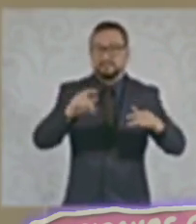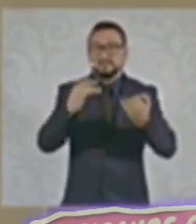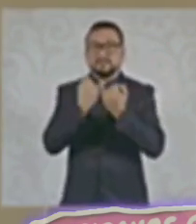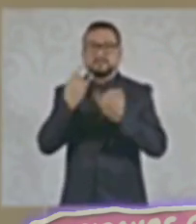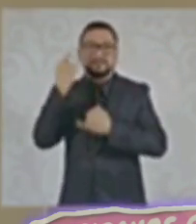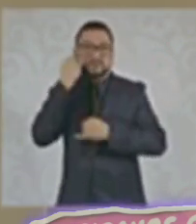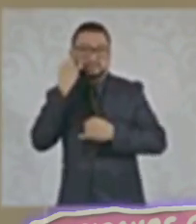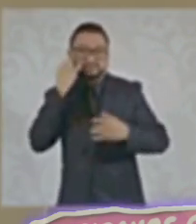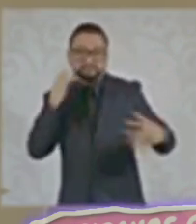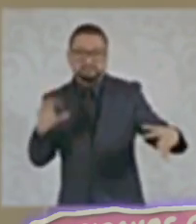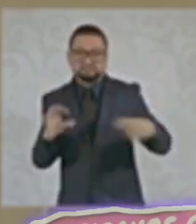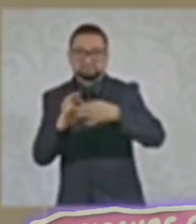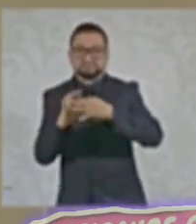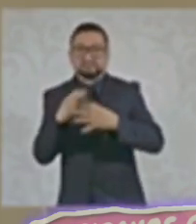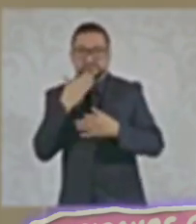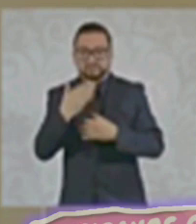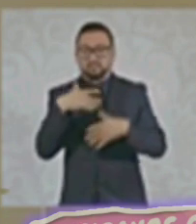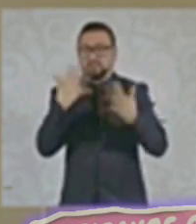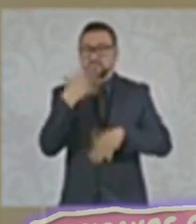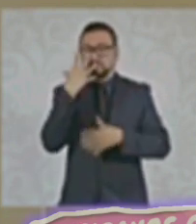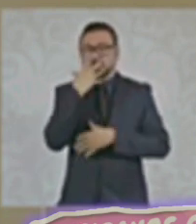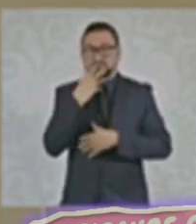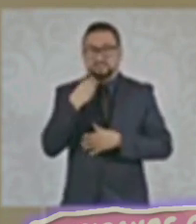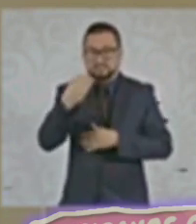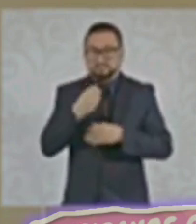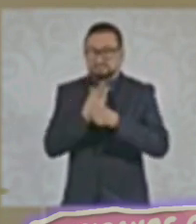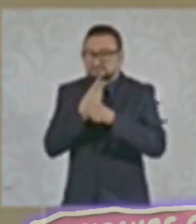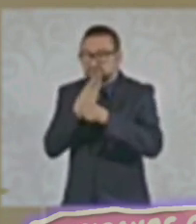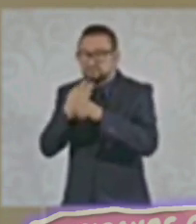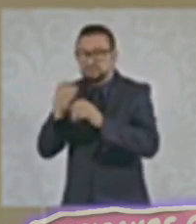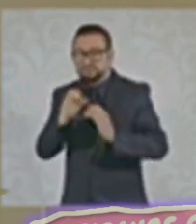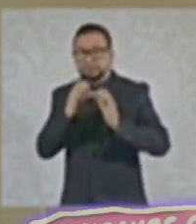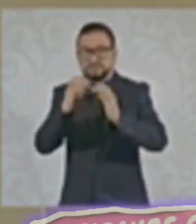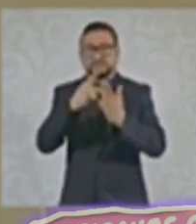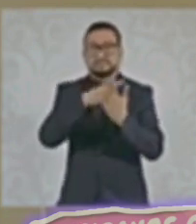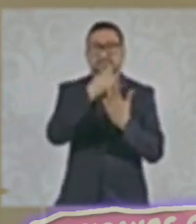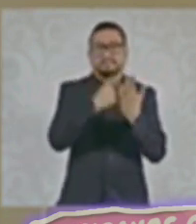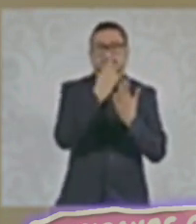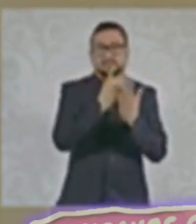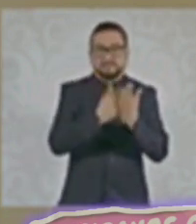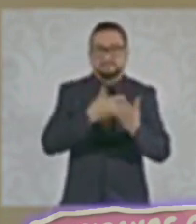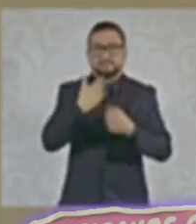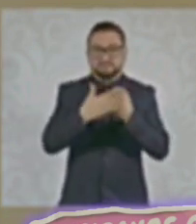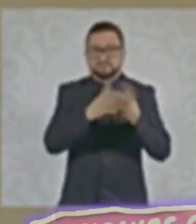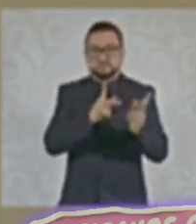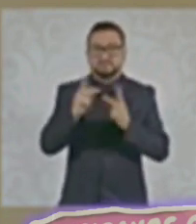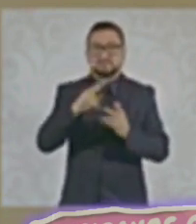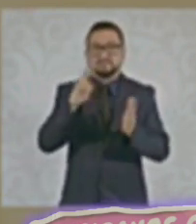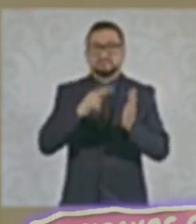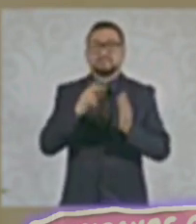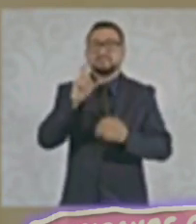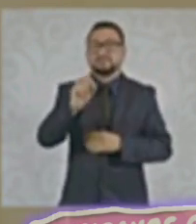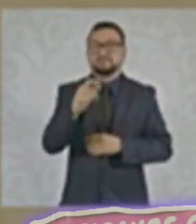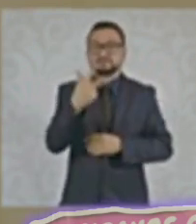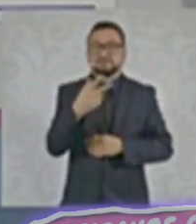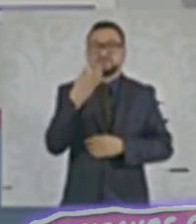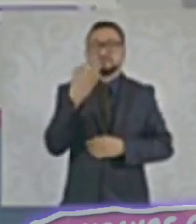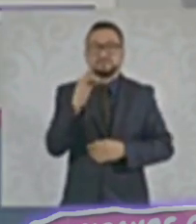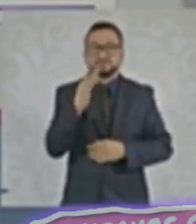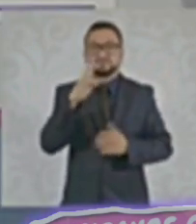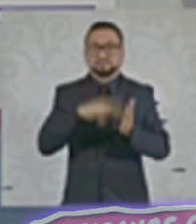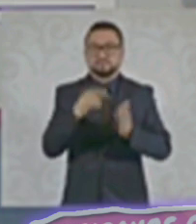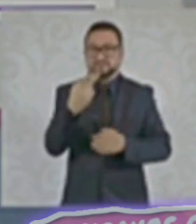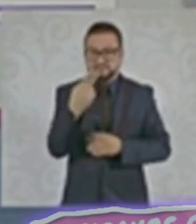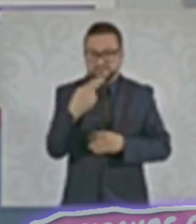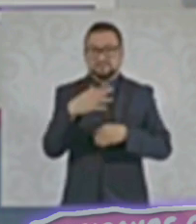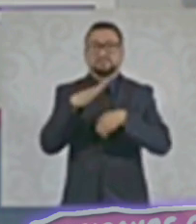una cosa maravillosa y por supuesto vamos a publicar el plan de manejo el 28 de febrero de 2025 porque aquí